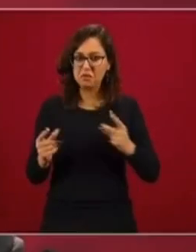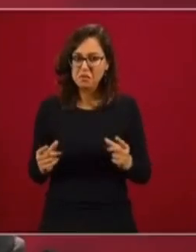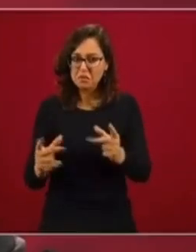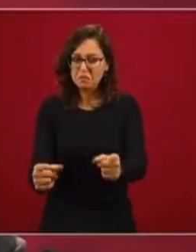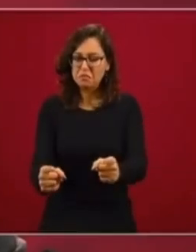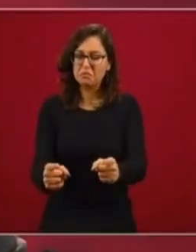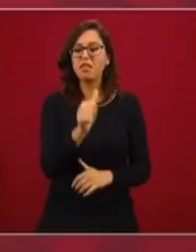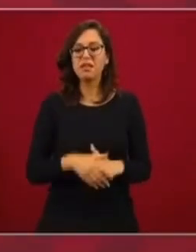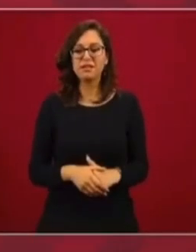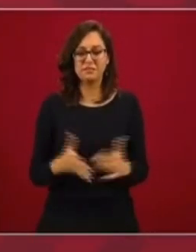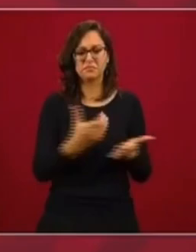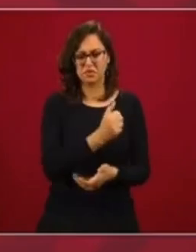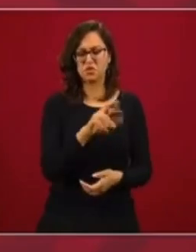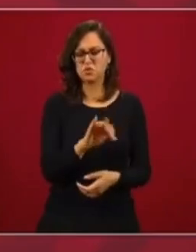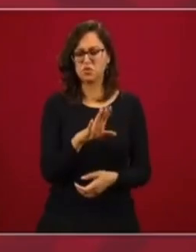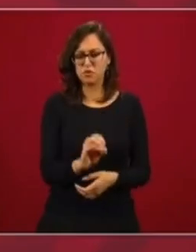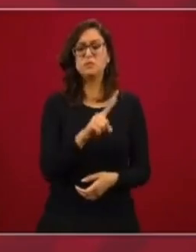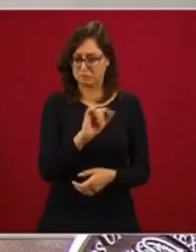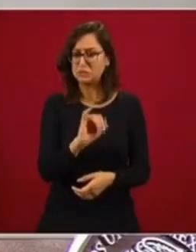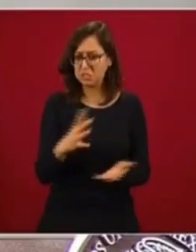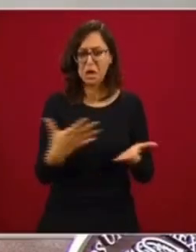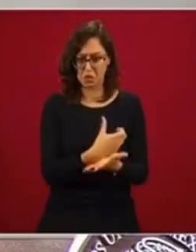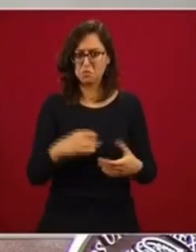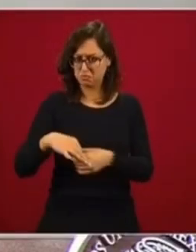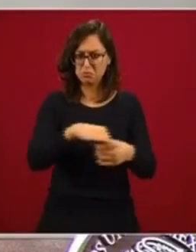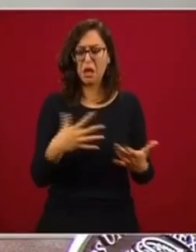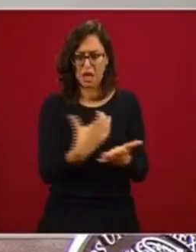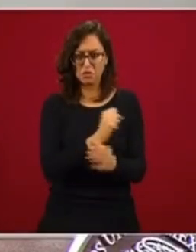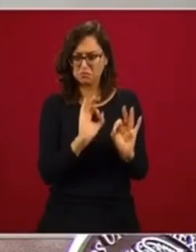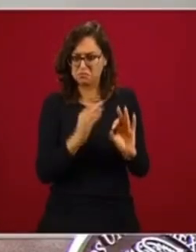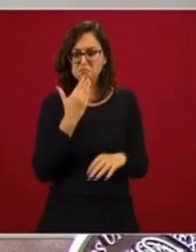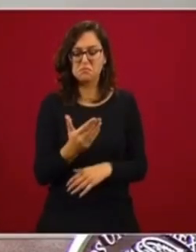pasó en Baja California. Y ganó. No puede decir que no haya ganado.